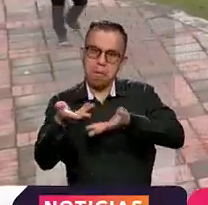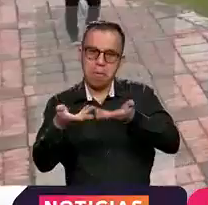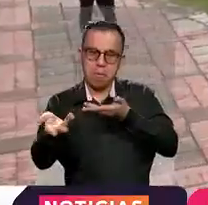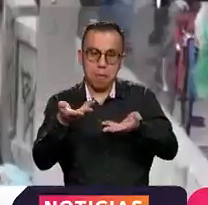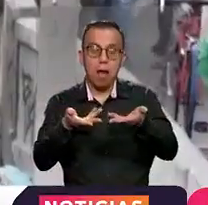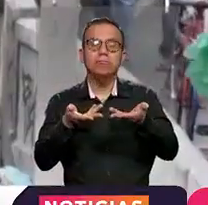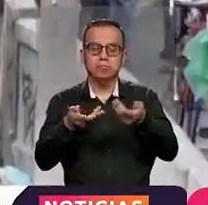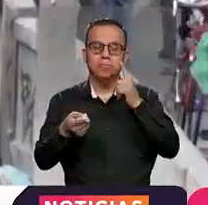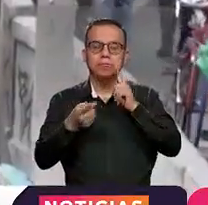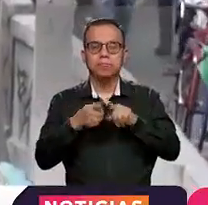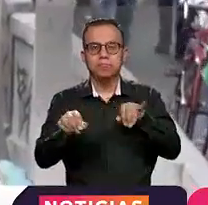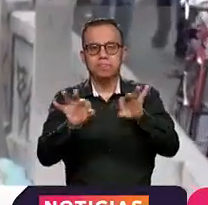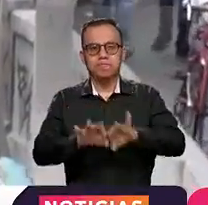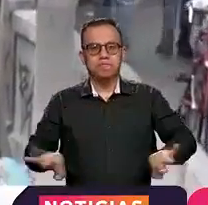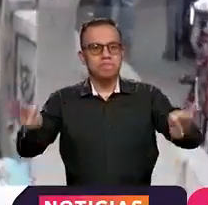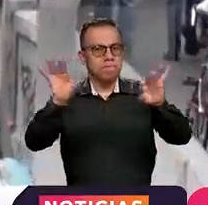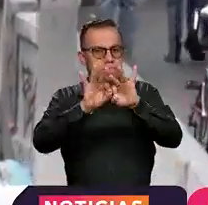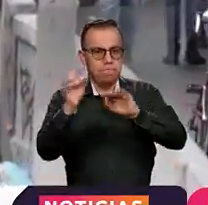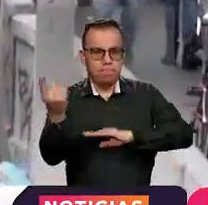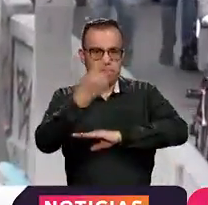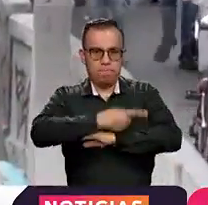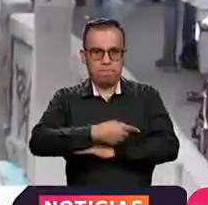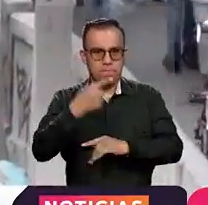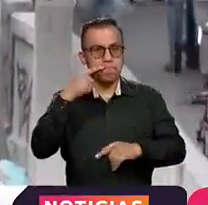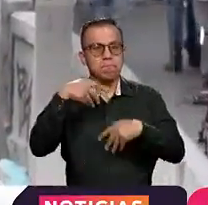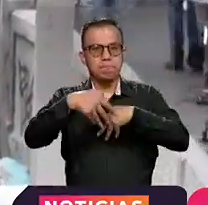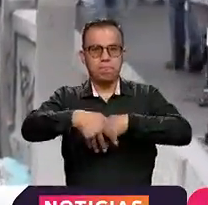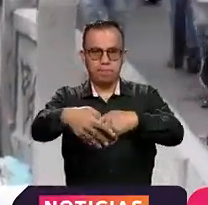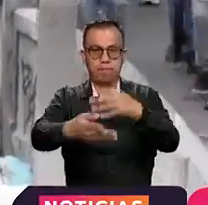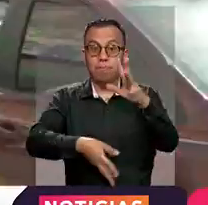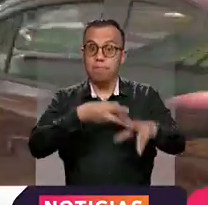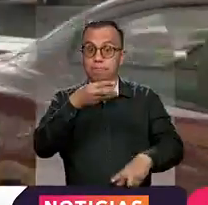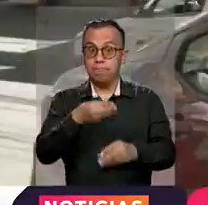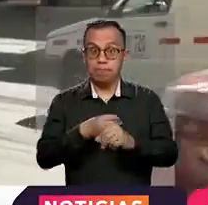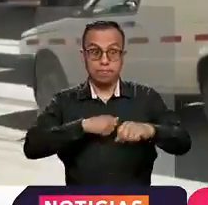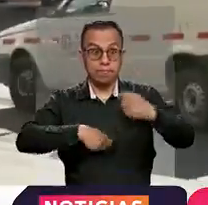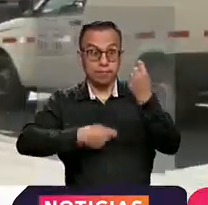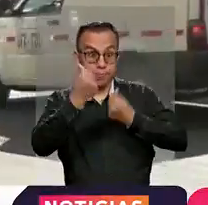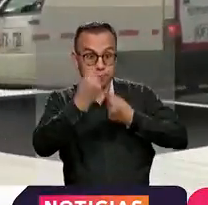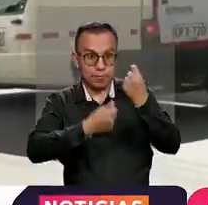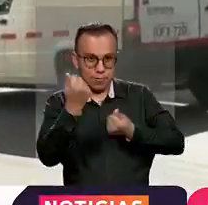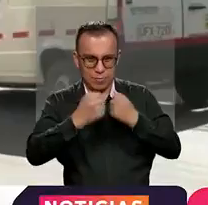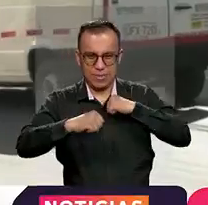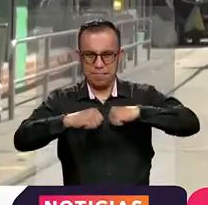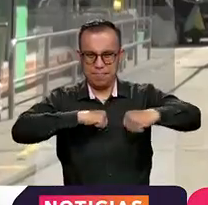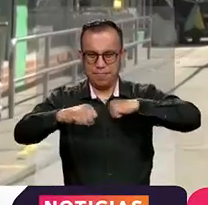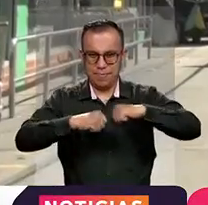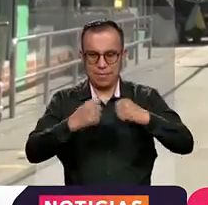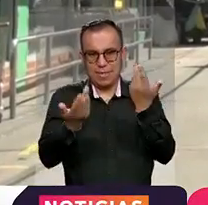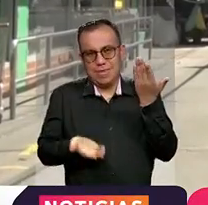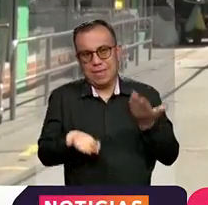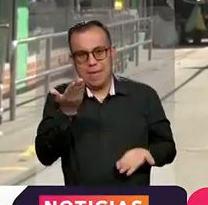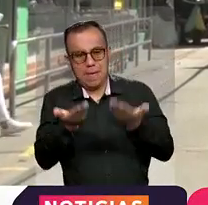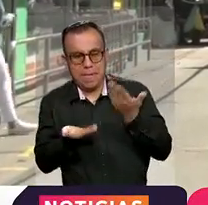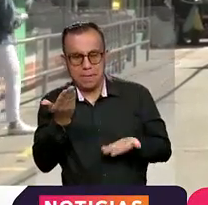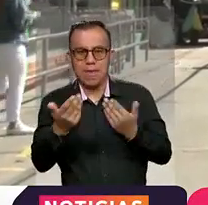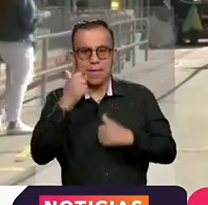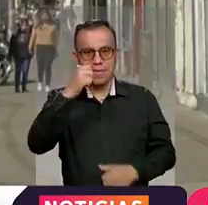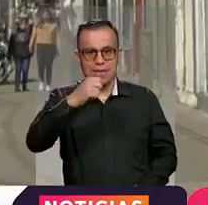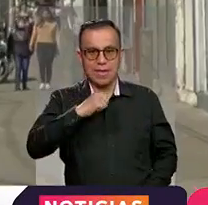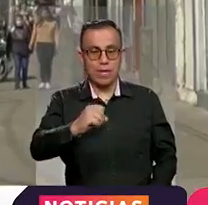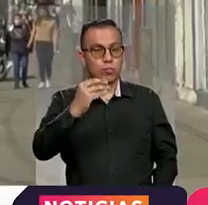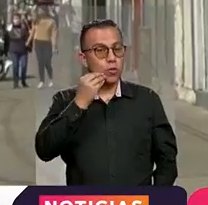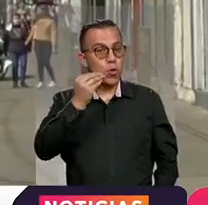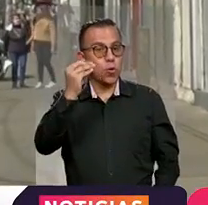colectivo sean la nota característica de la jornada. Señalaron que la reactivación económica, de la cual depende el bienestar y los derechos de millones de hogares